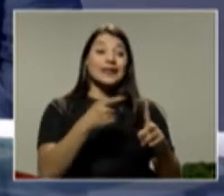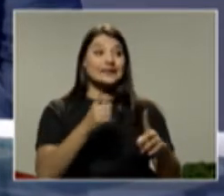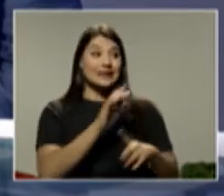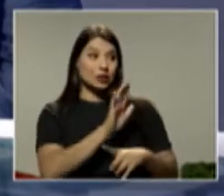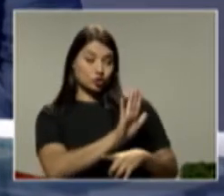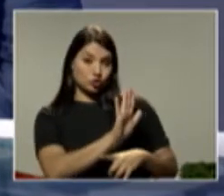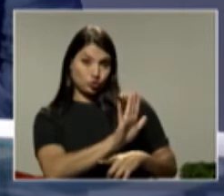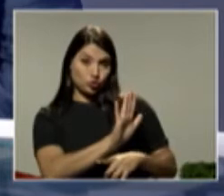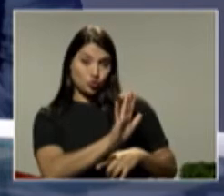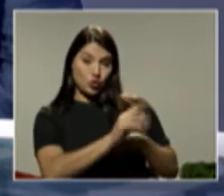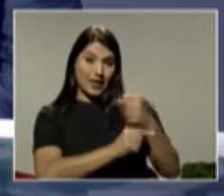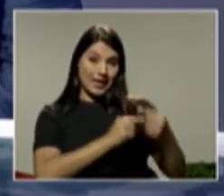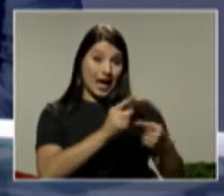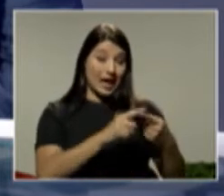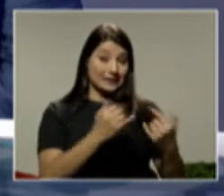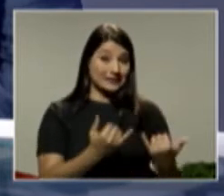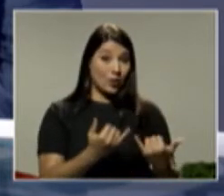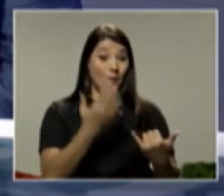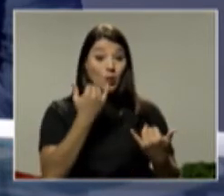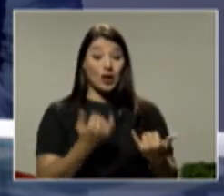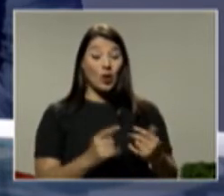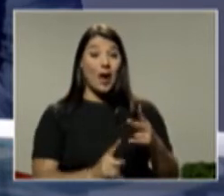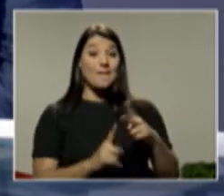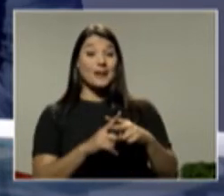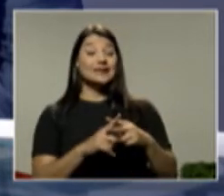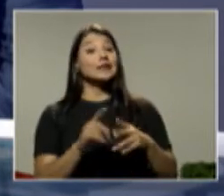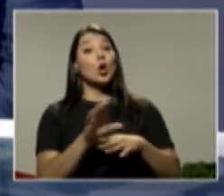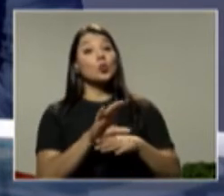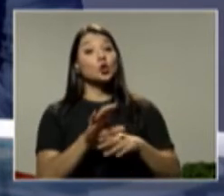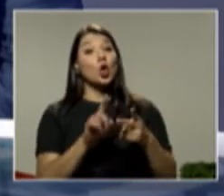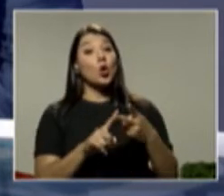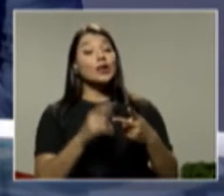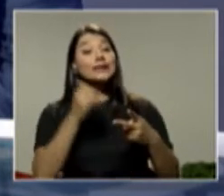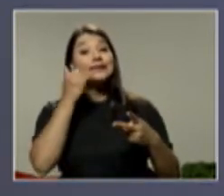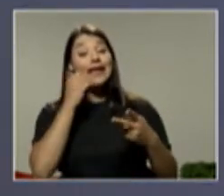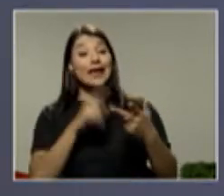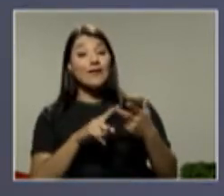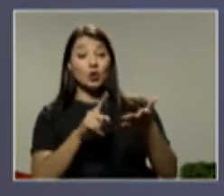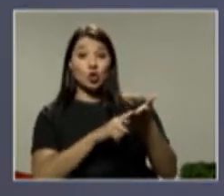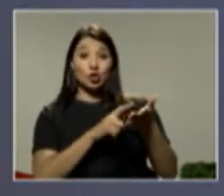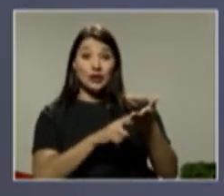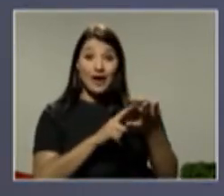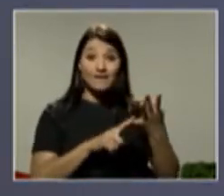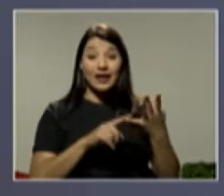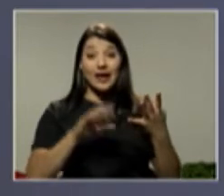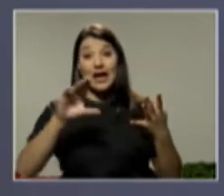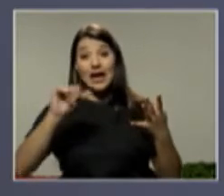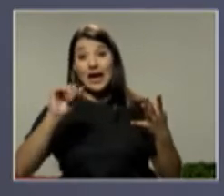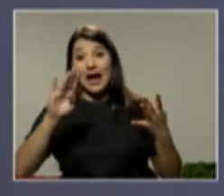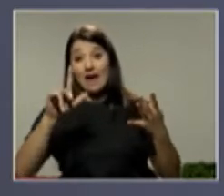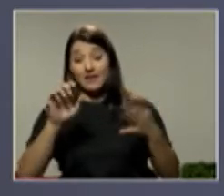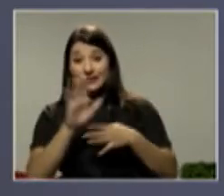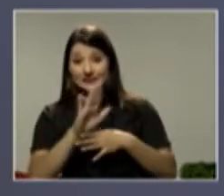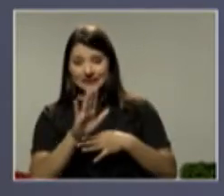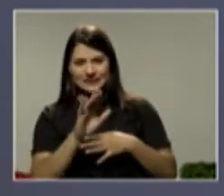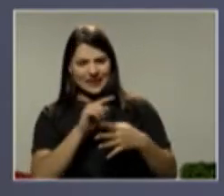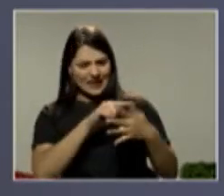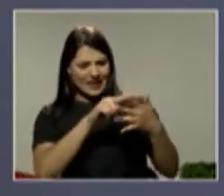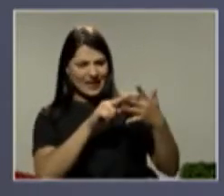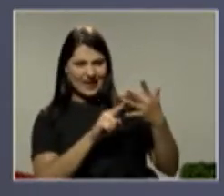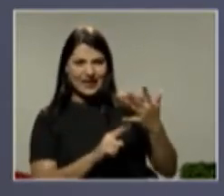ahora aparecieron las computadoras, los teléfonos, las tabletas, el cable. Ese cambio, ¿cómo lo nota usted que